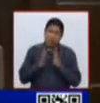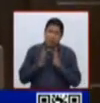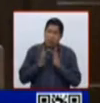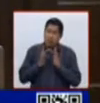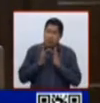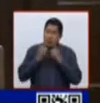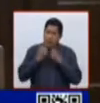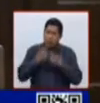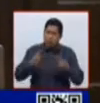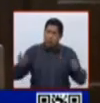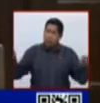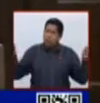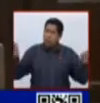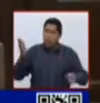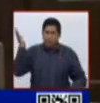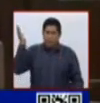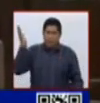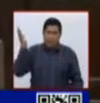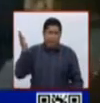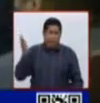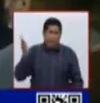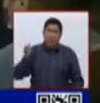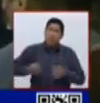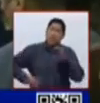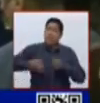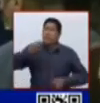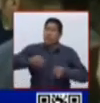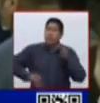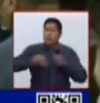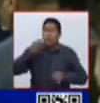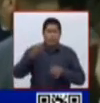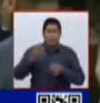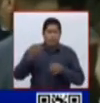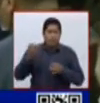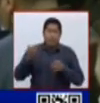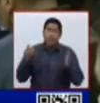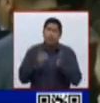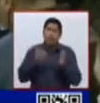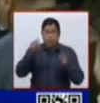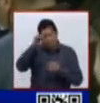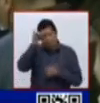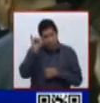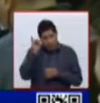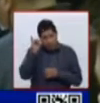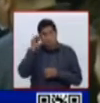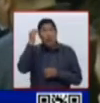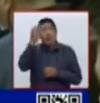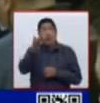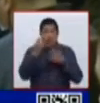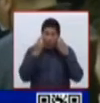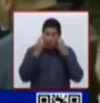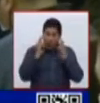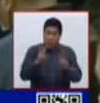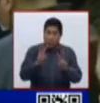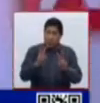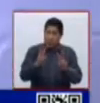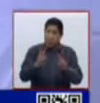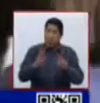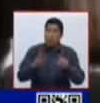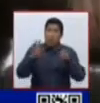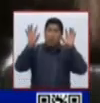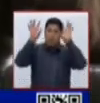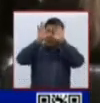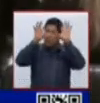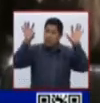está transmitiendo en vivo de el juicio de Jeanine Áñez, ustedes van a observar en pantalla